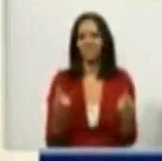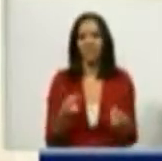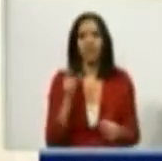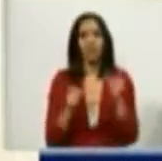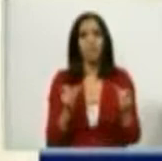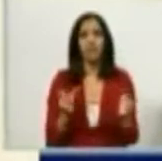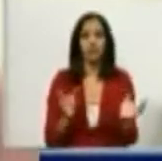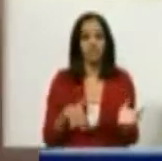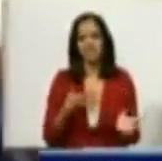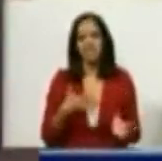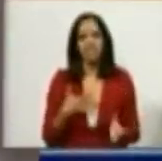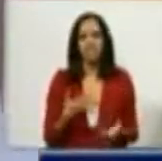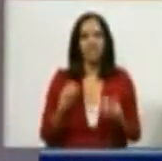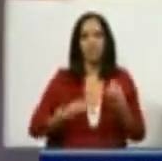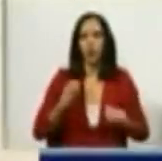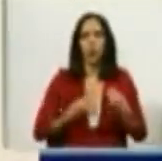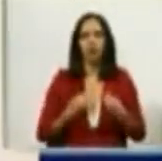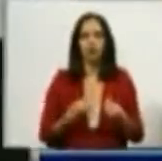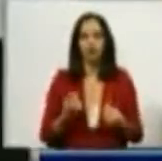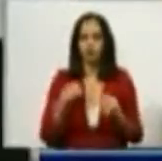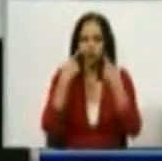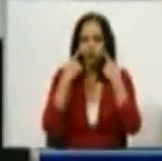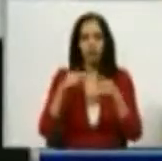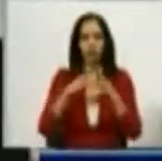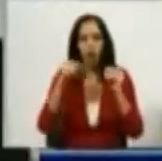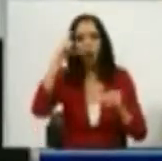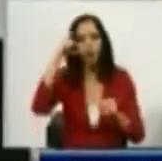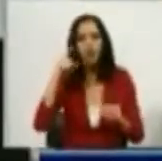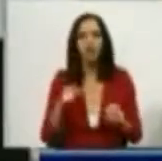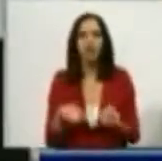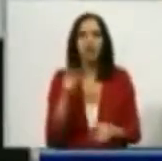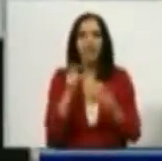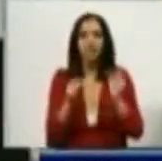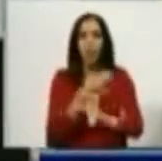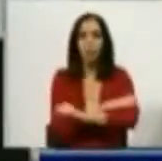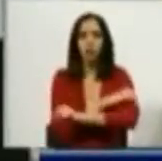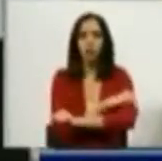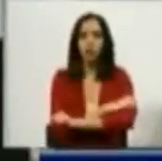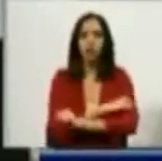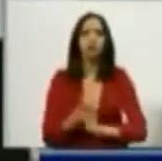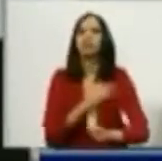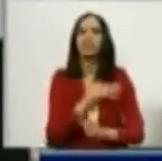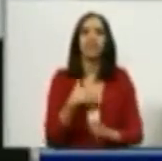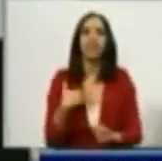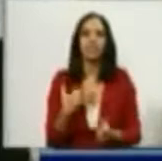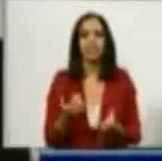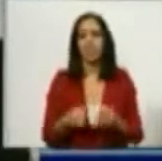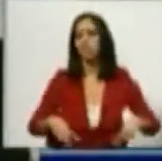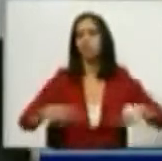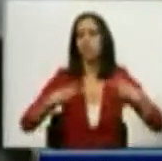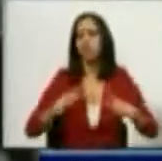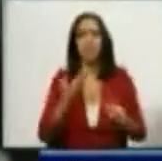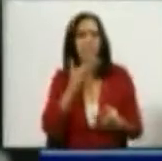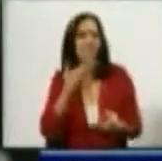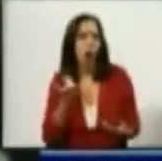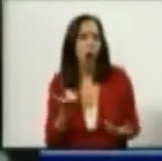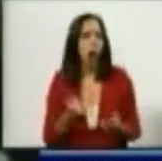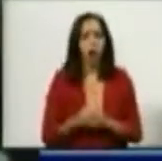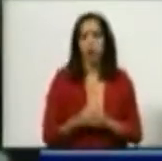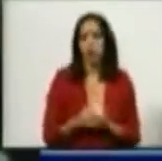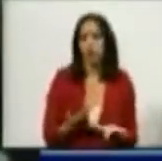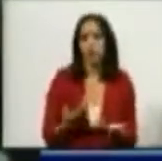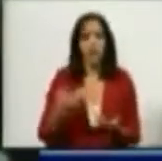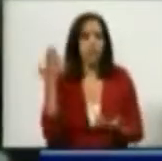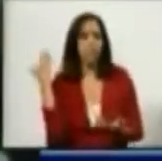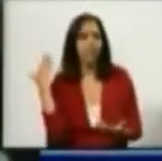personas que quizás no sientan esa angustia yo lo veo diario y y gente en la oposición Qué bueno que quizás tenga su vida más resuelta que quizás en el